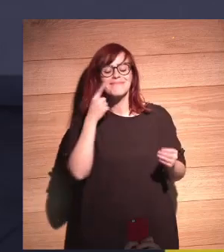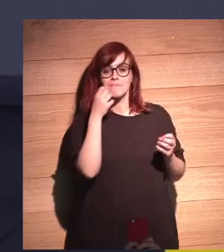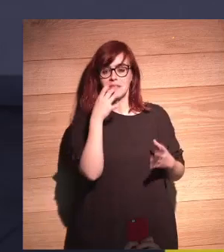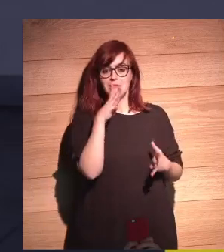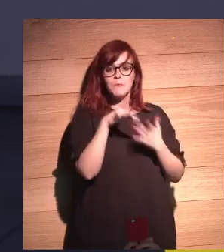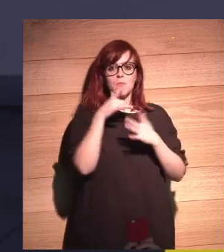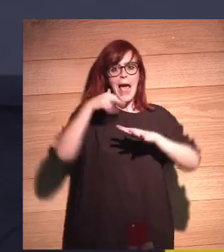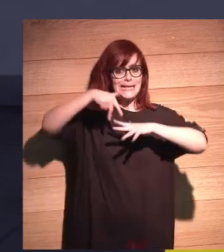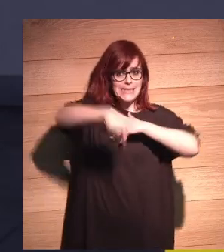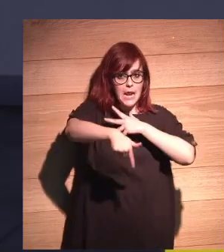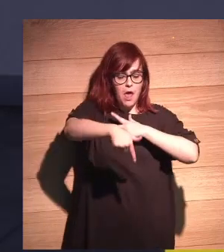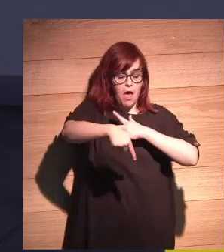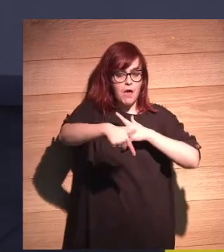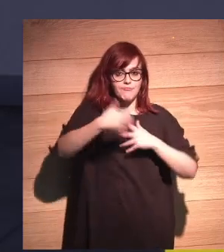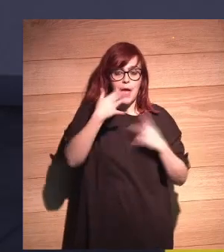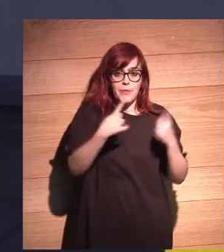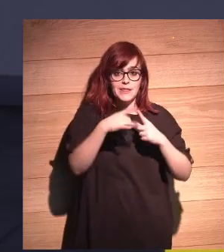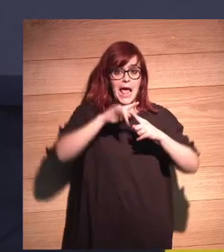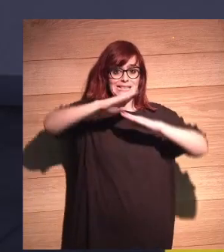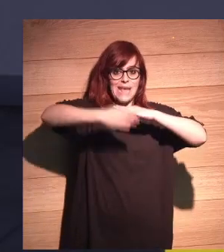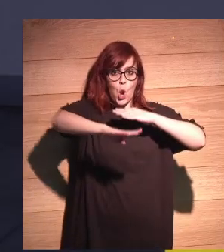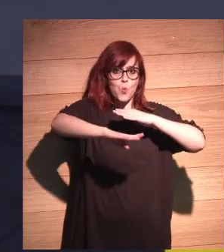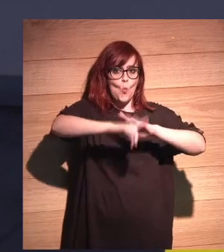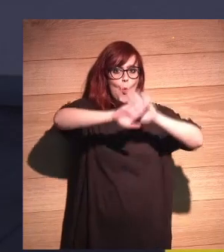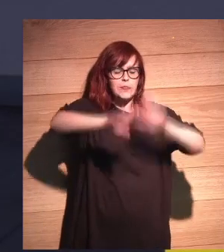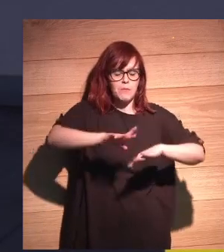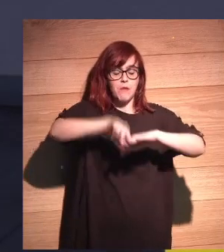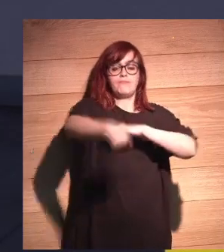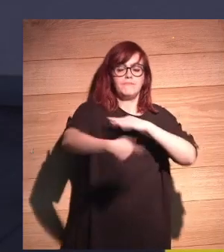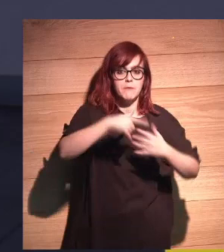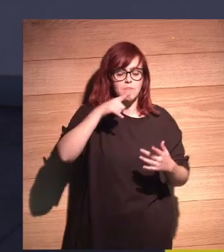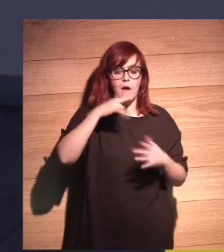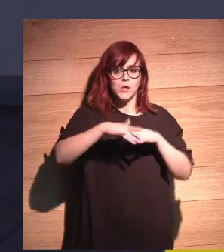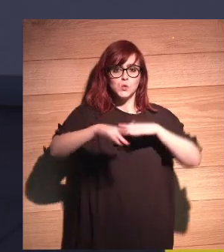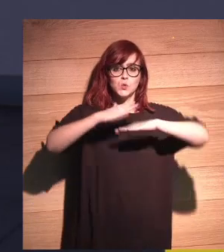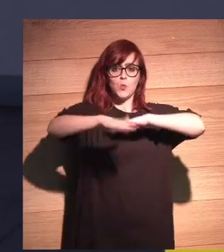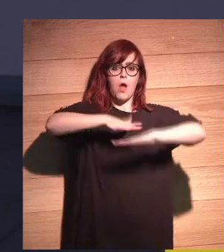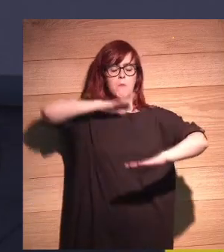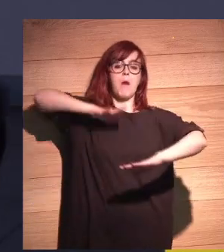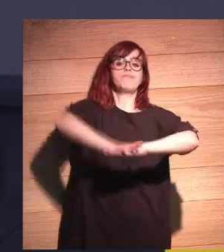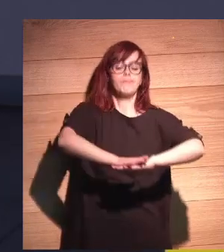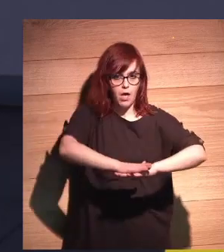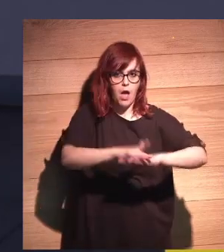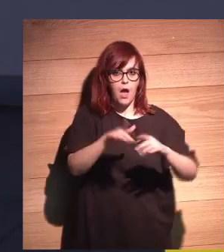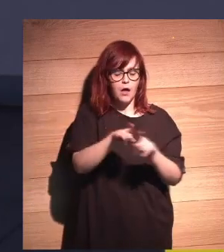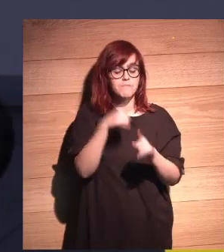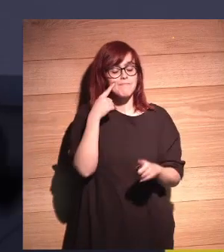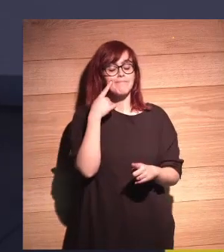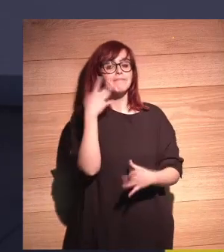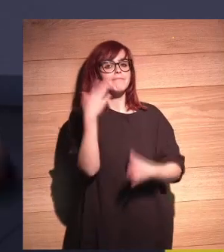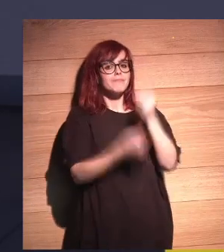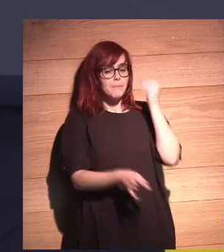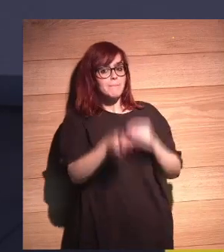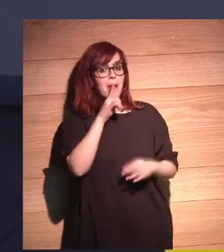ejemplo, bajamos las escaleras y de pronto no hay un último escalón y damos una patada en el suelo y nos damos cuenta de que habíamos estimado